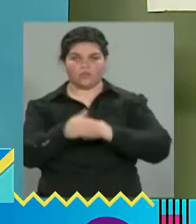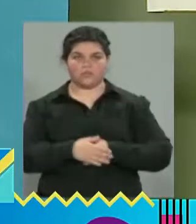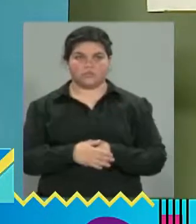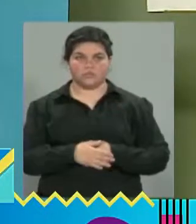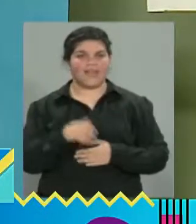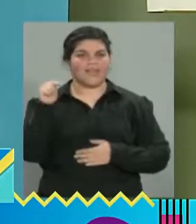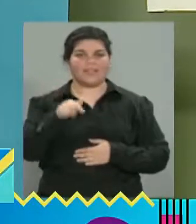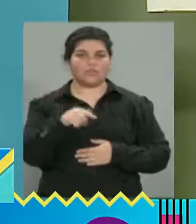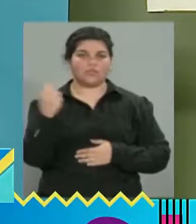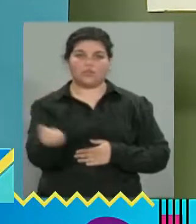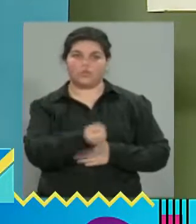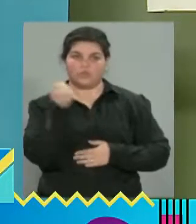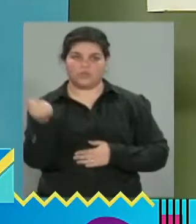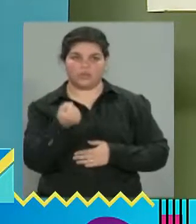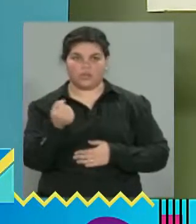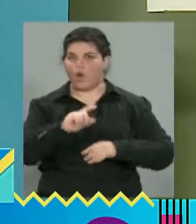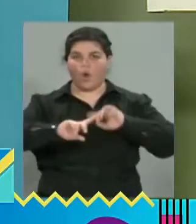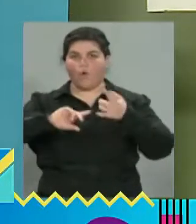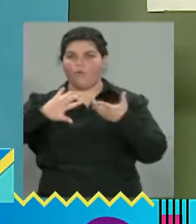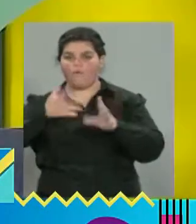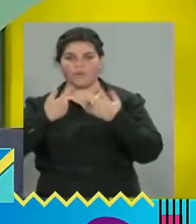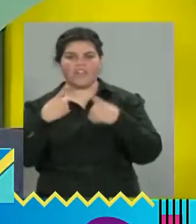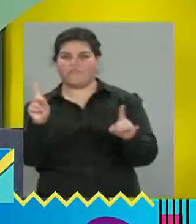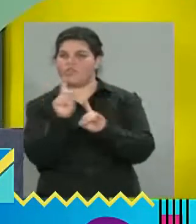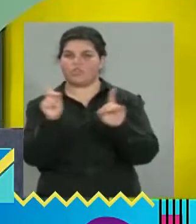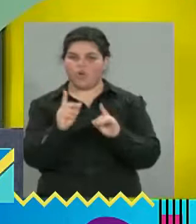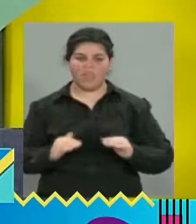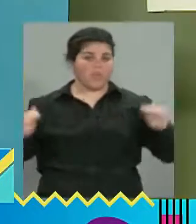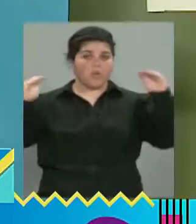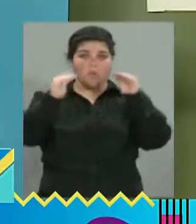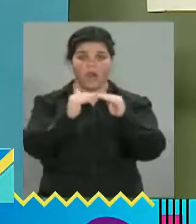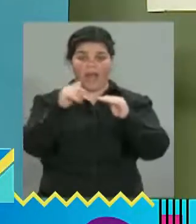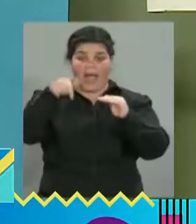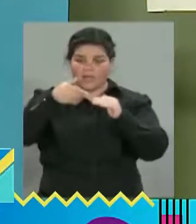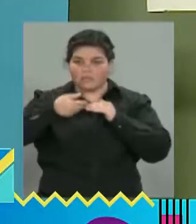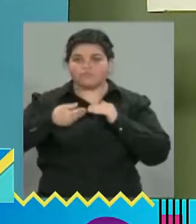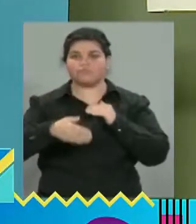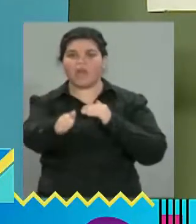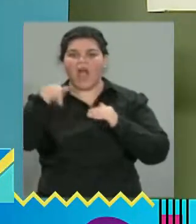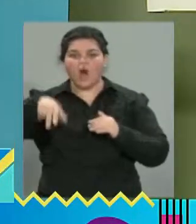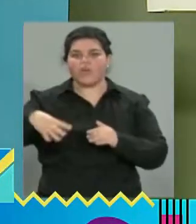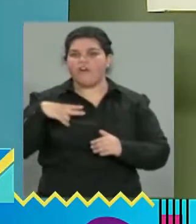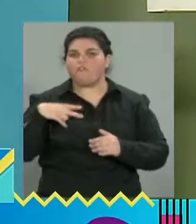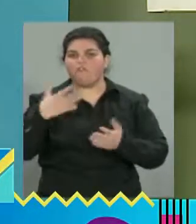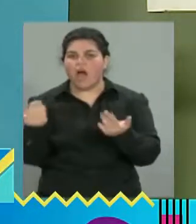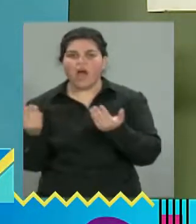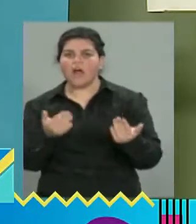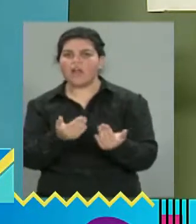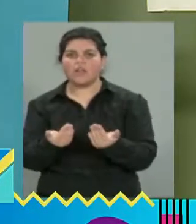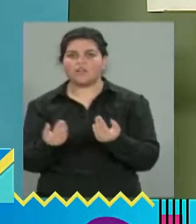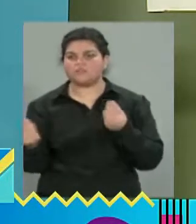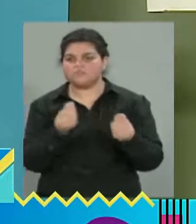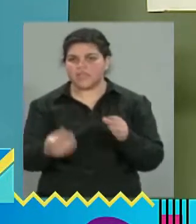Quedarnos en eso no pasa por otro lado también, ¿no? Pero sí, a partir de esto también hablar, bueno, ¿qué falta hoy? ¿Sí? Ya hablamos, ¿sí? Una